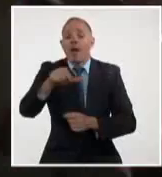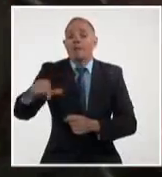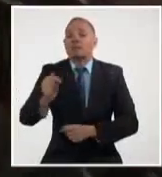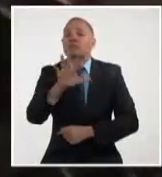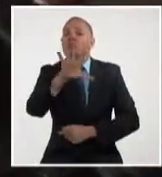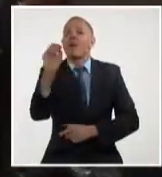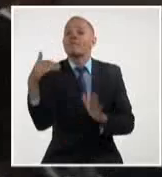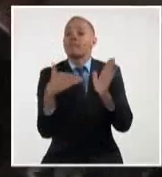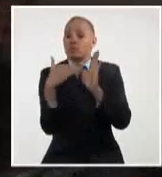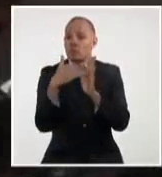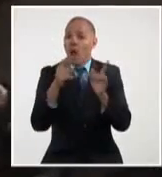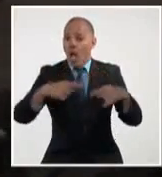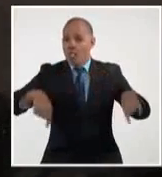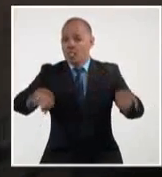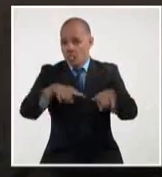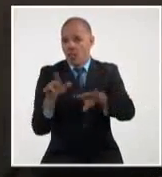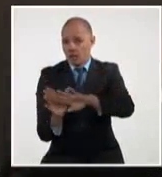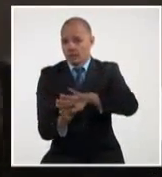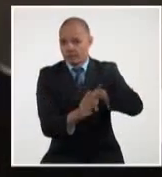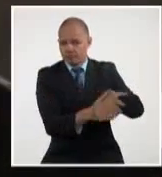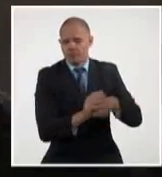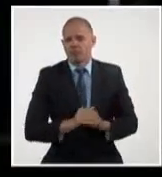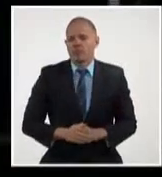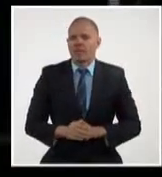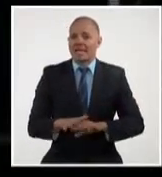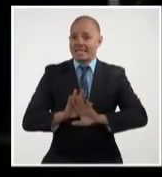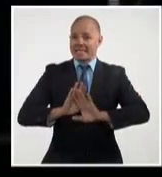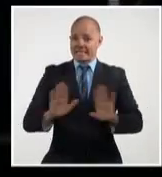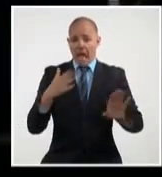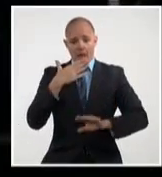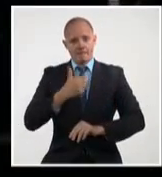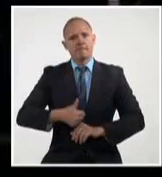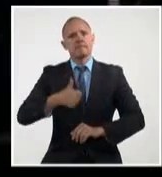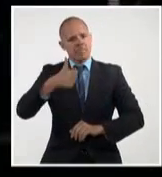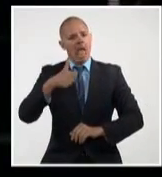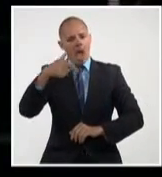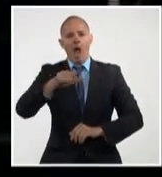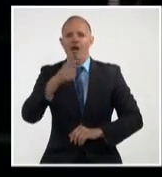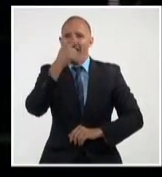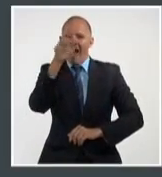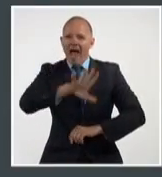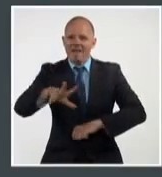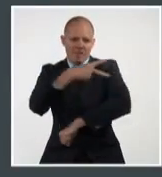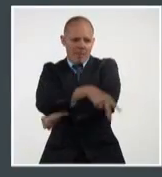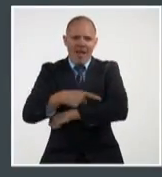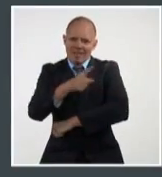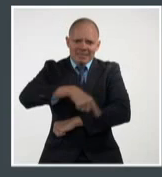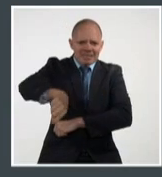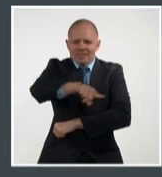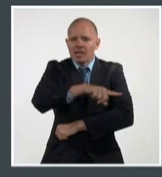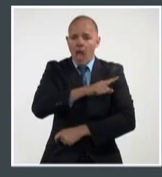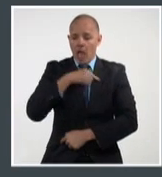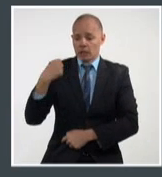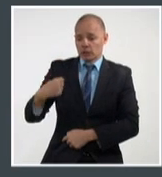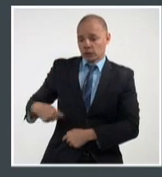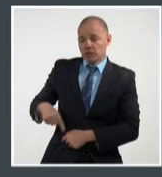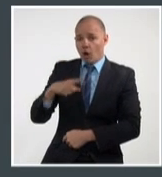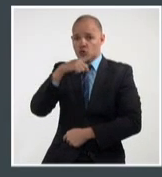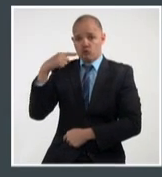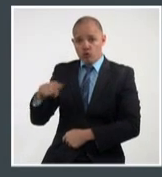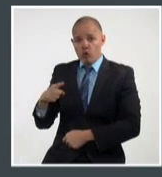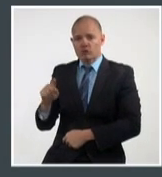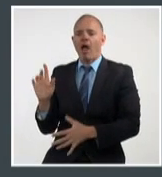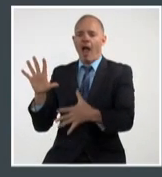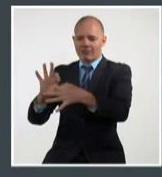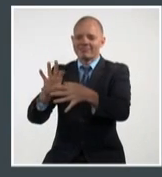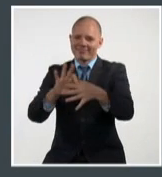personas. En este novedoso enfoque de relaciones con África, destacan en 2023 la